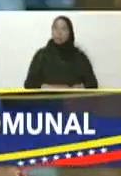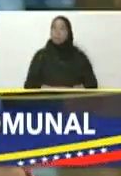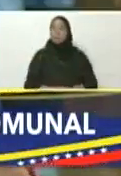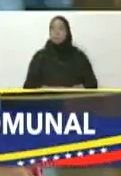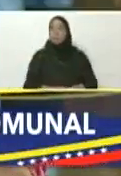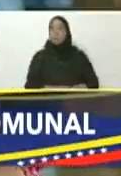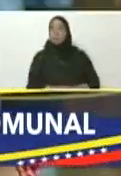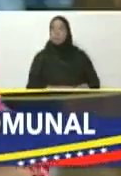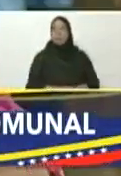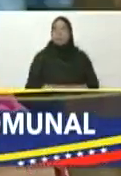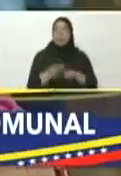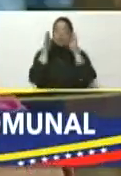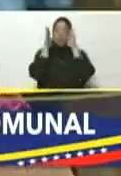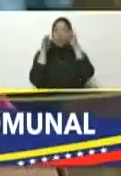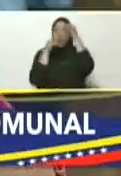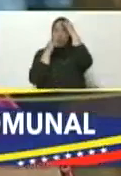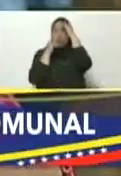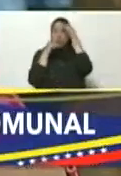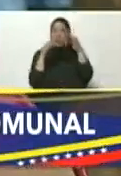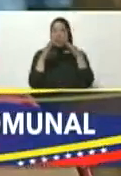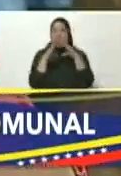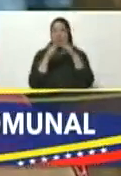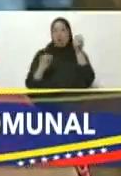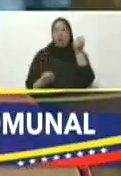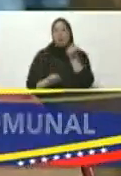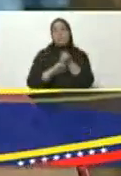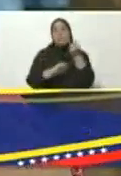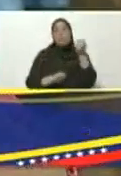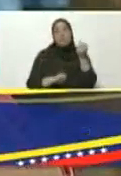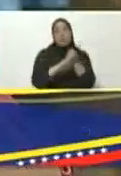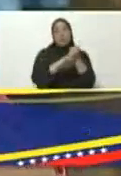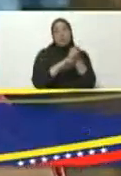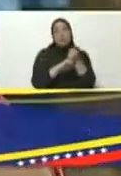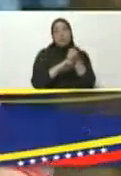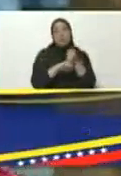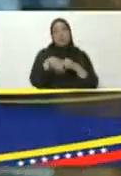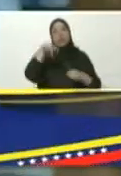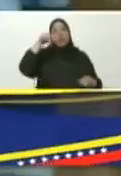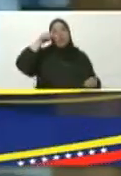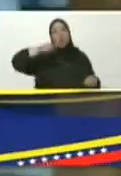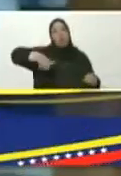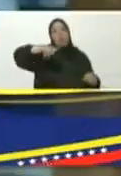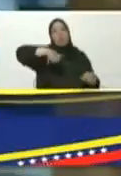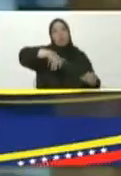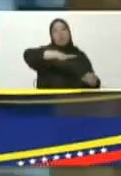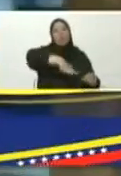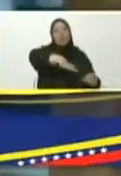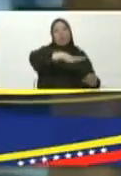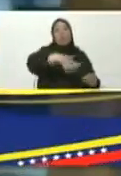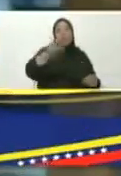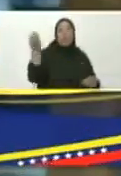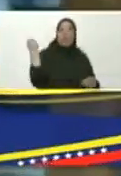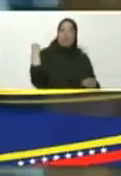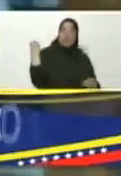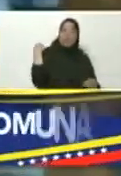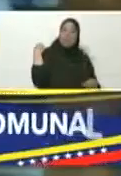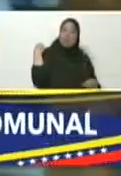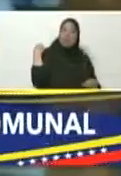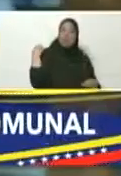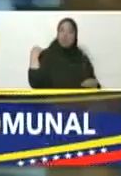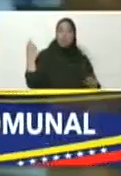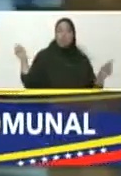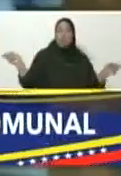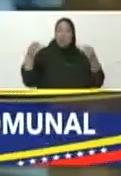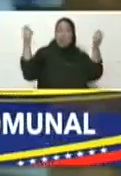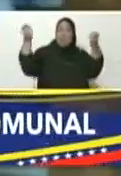para abocarme en todo lo que yo pueda apoyar a las peticiones del pueblo. Más nada, el hombre sigue en